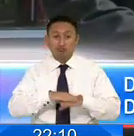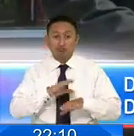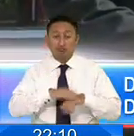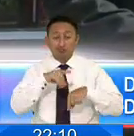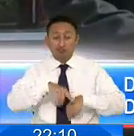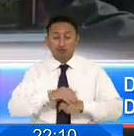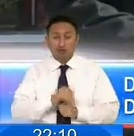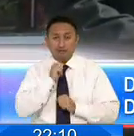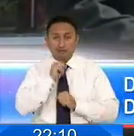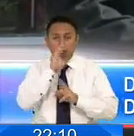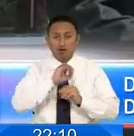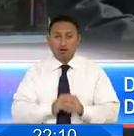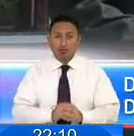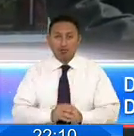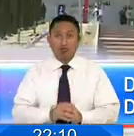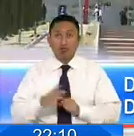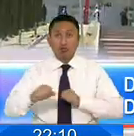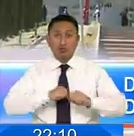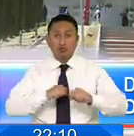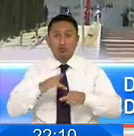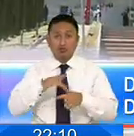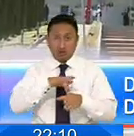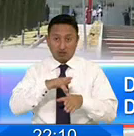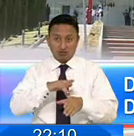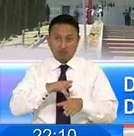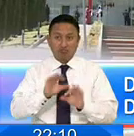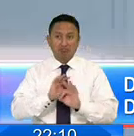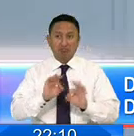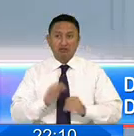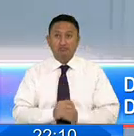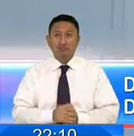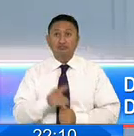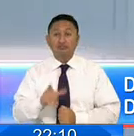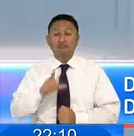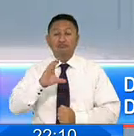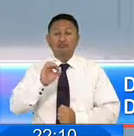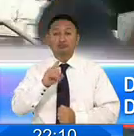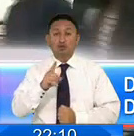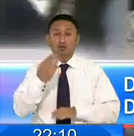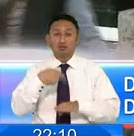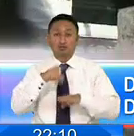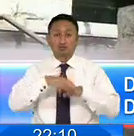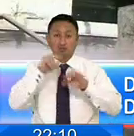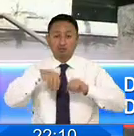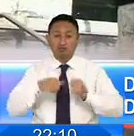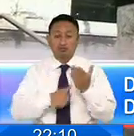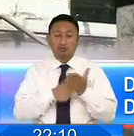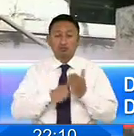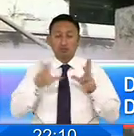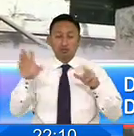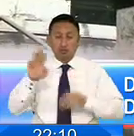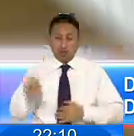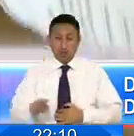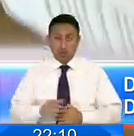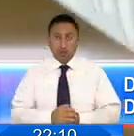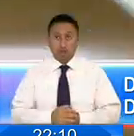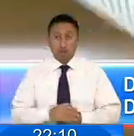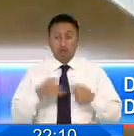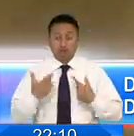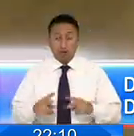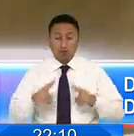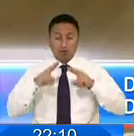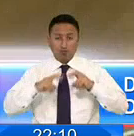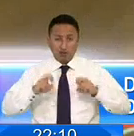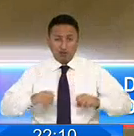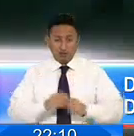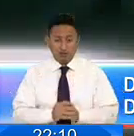u omisiones en la gestión de riesgos durante la pandemia por parte del COE Nacional y del Ministerio de Salud. En la investigación del Consejo